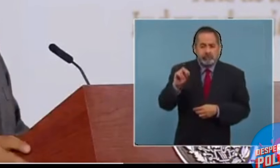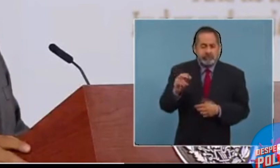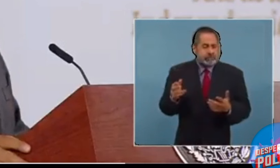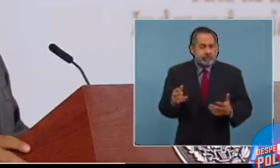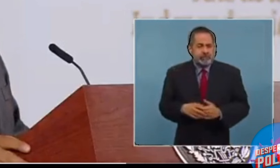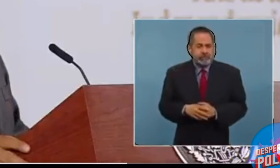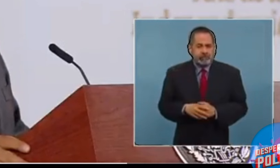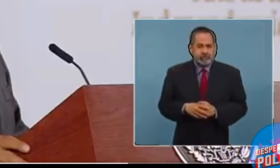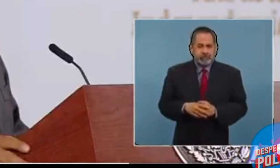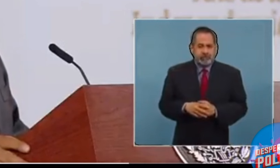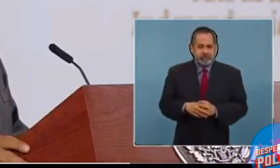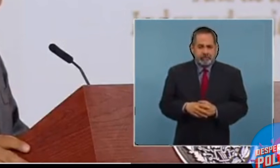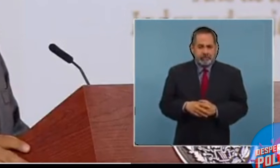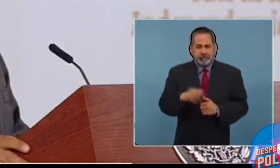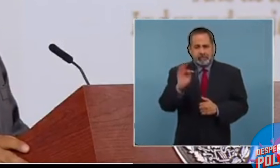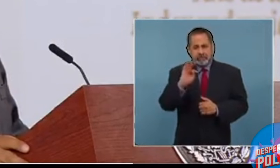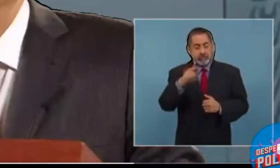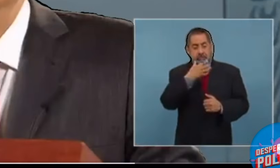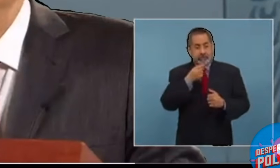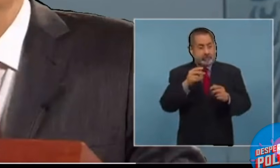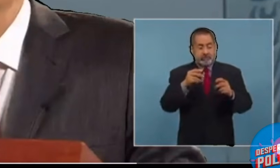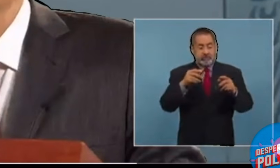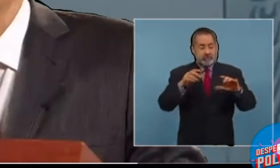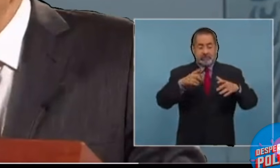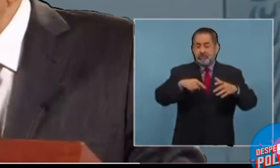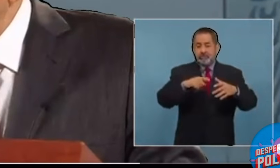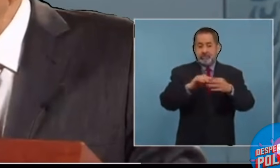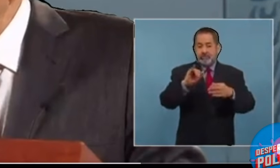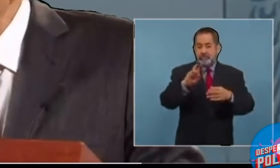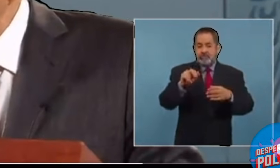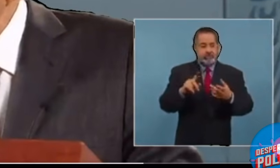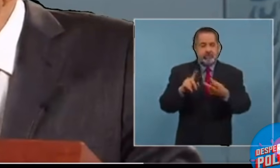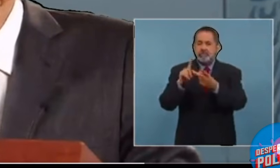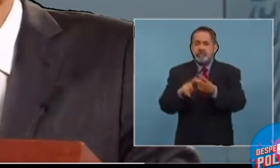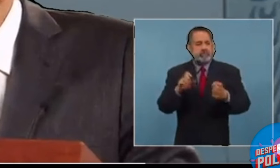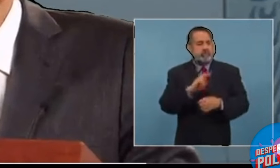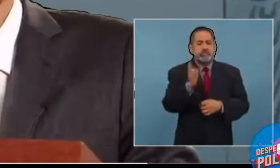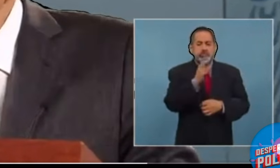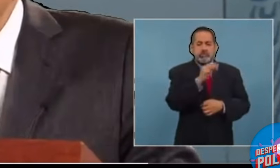Ibero. Supuestamente una universidad bien, ¿no? Sí. ¿Y dónde estaba la UNAM?